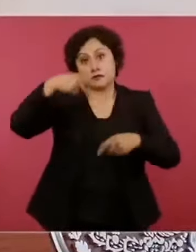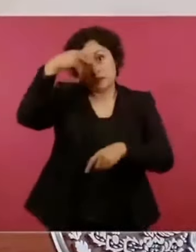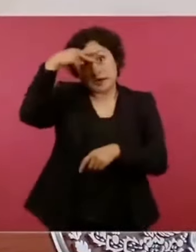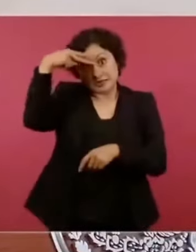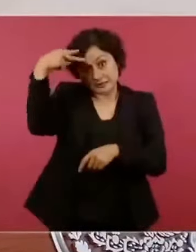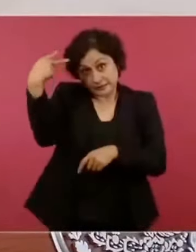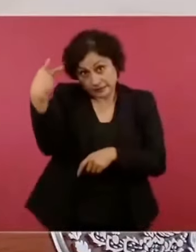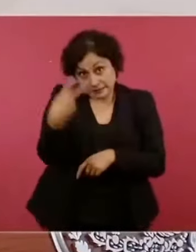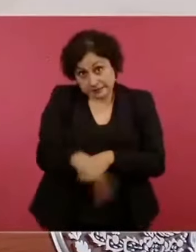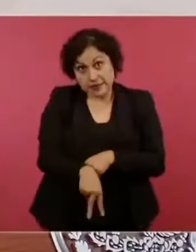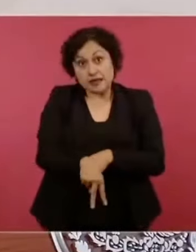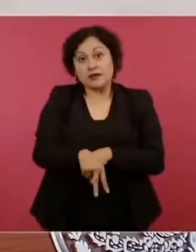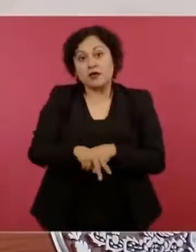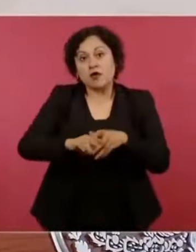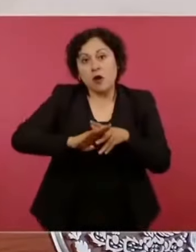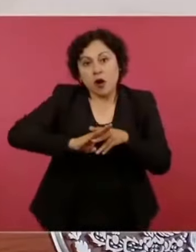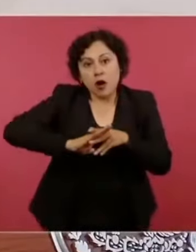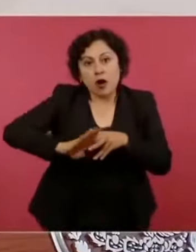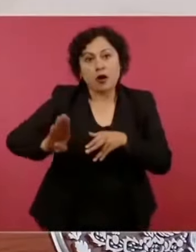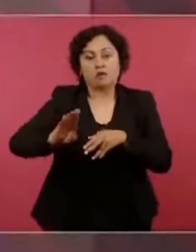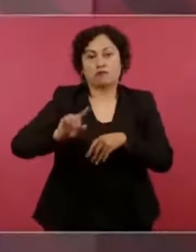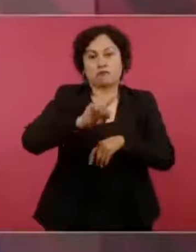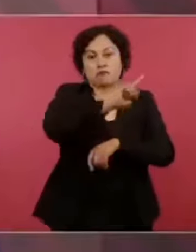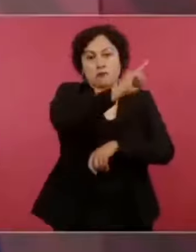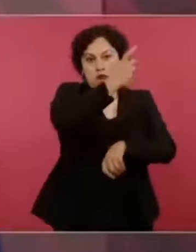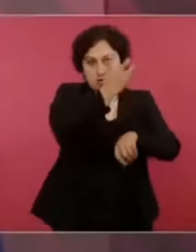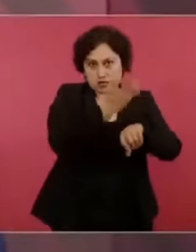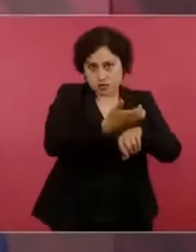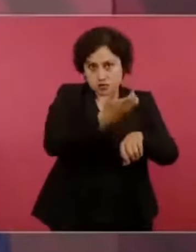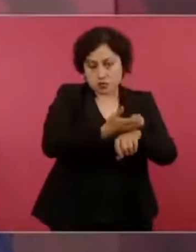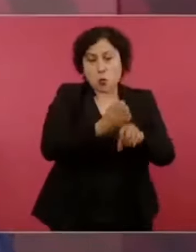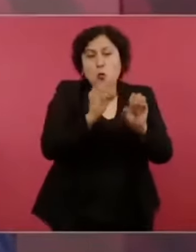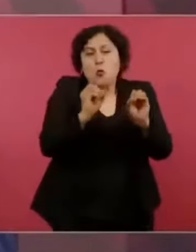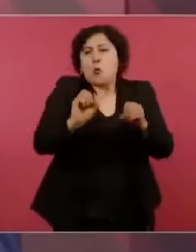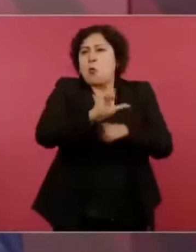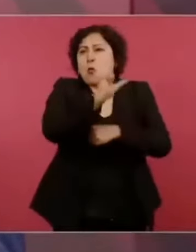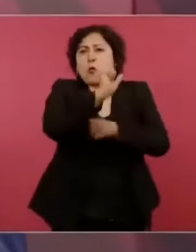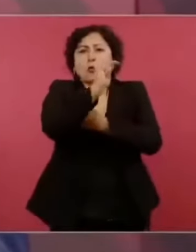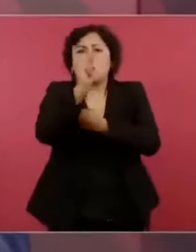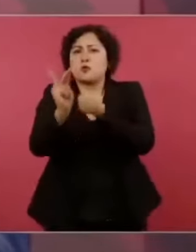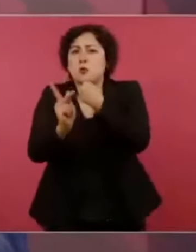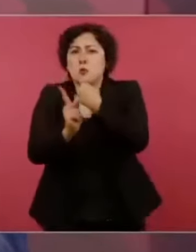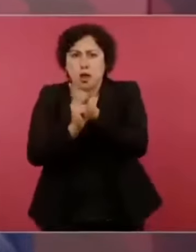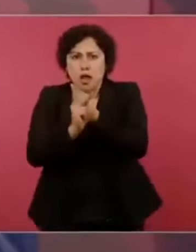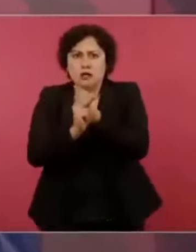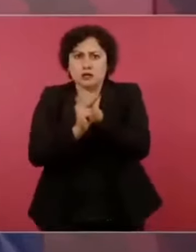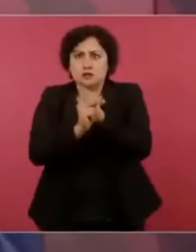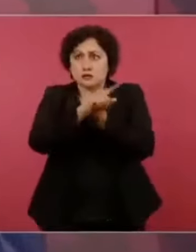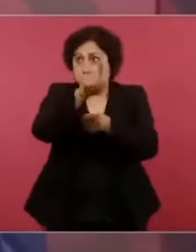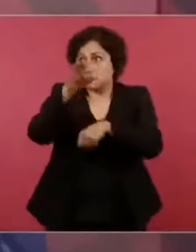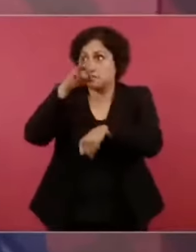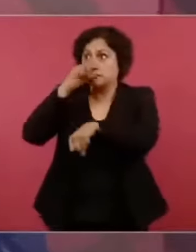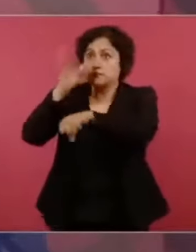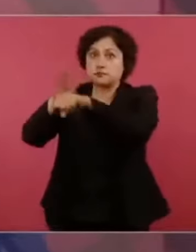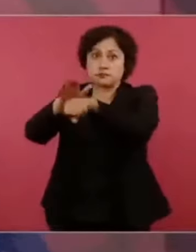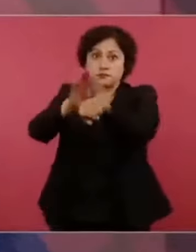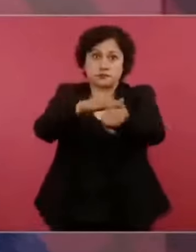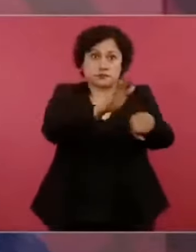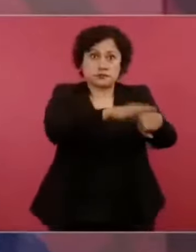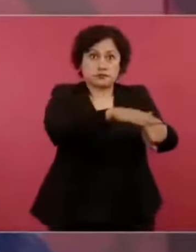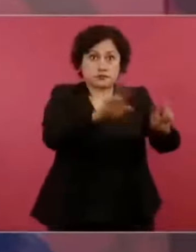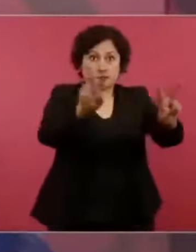en Estados Unidos y en cualquier parte del mundo. O sea, hacer la vida pública cada